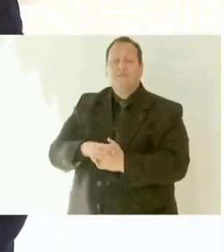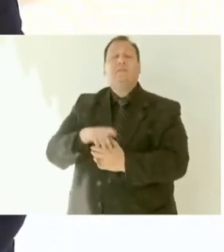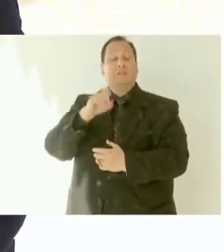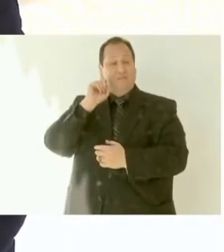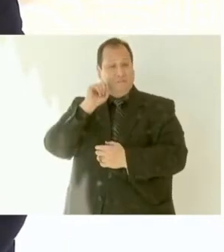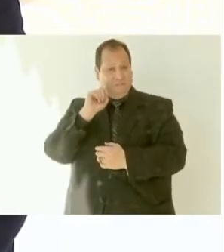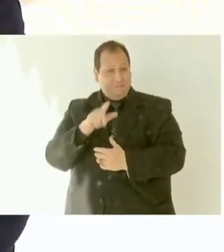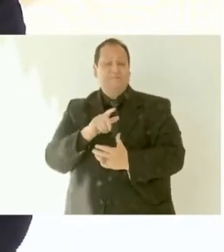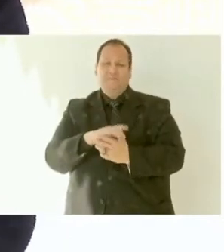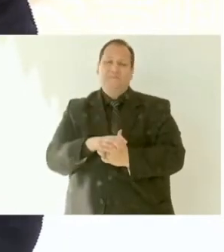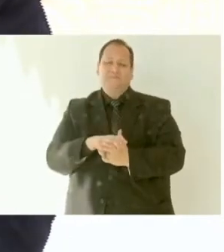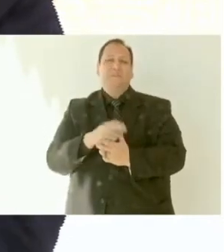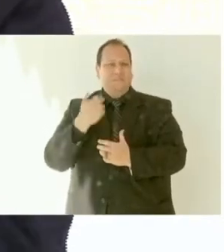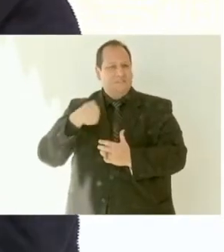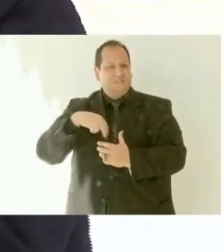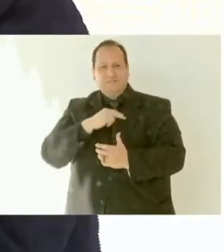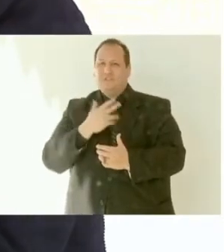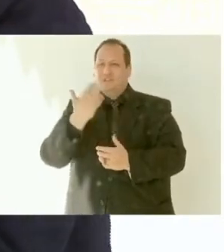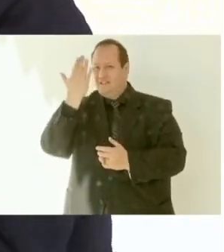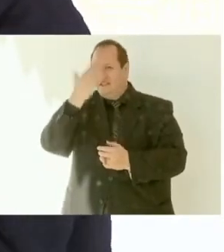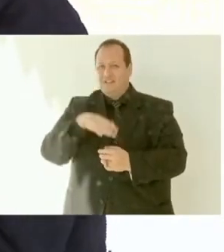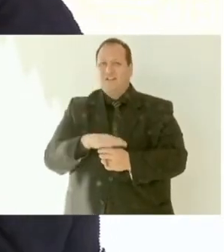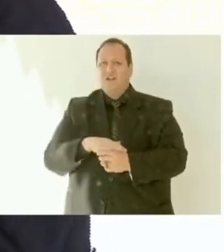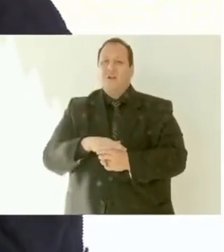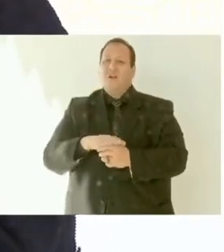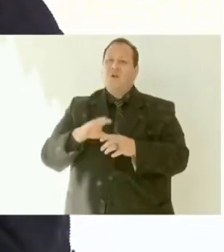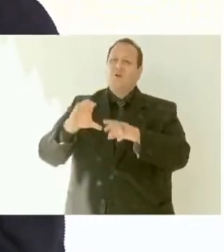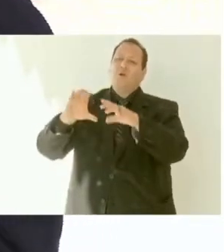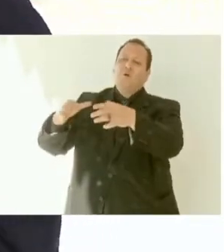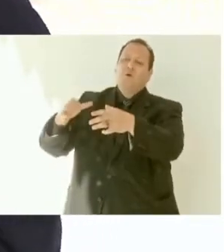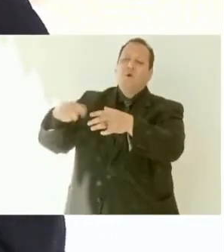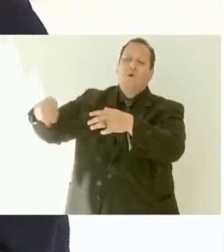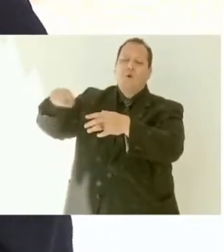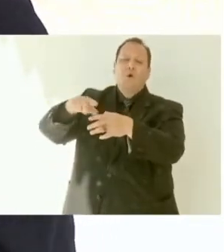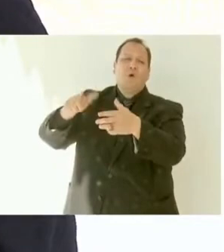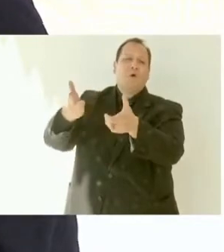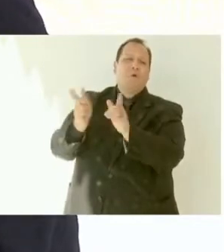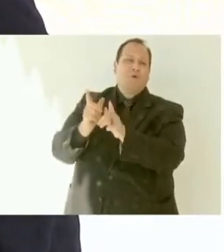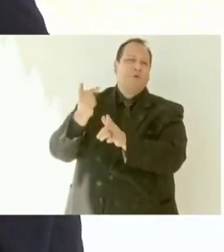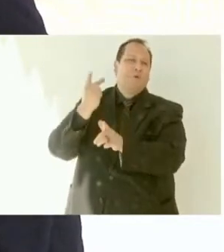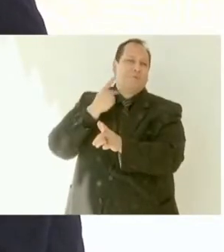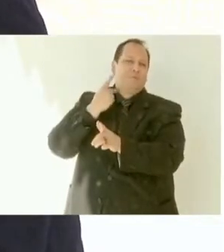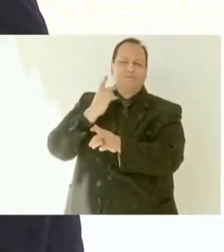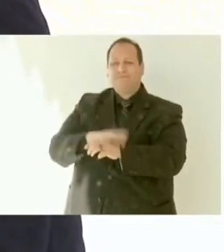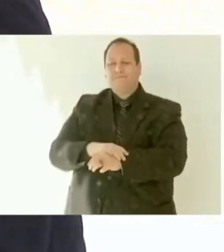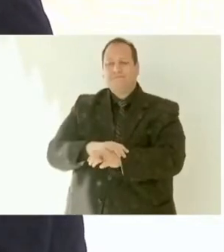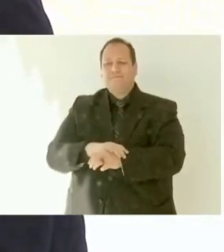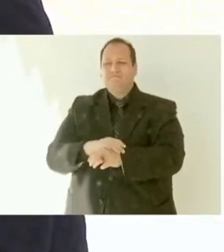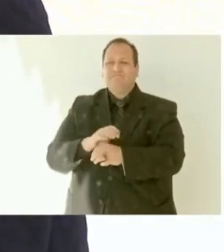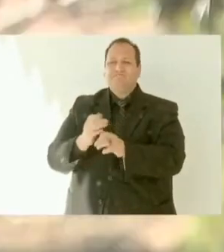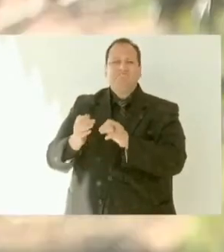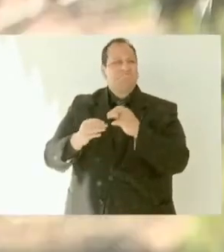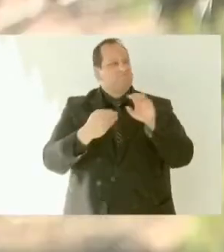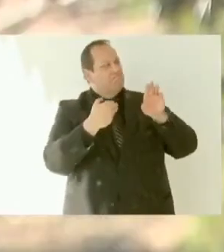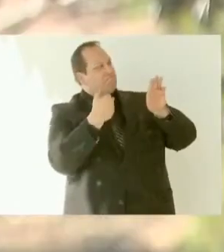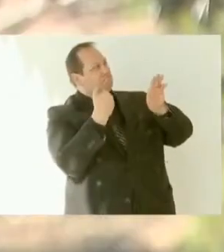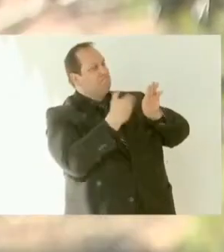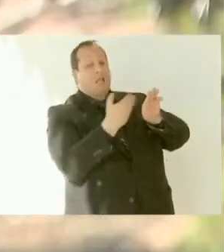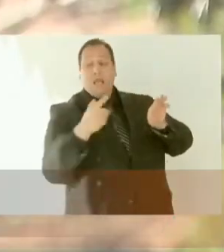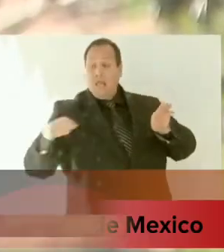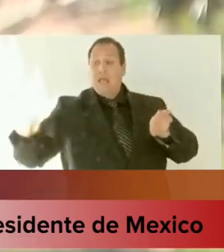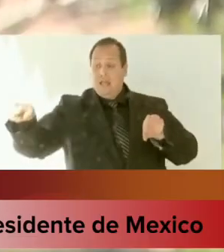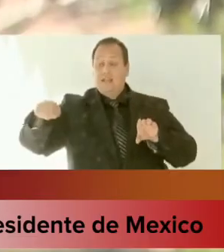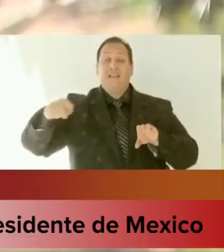también enfrentamos a los conservadores que querían